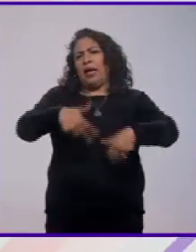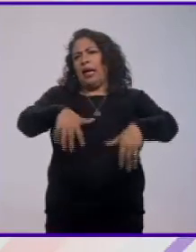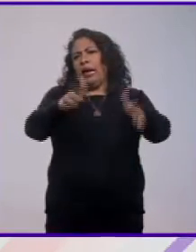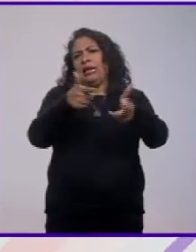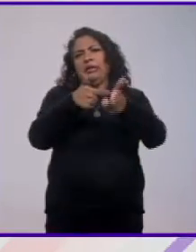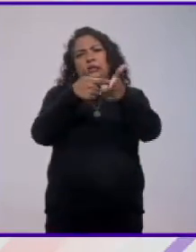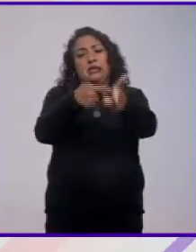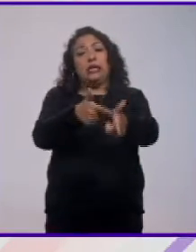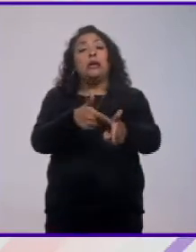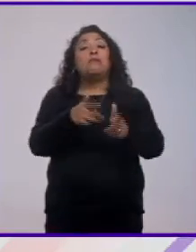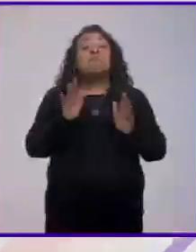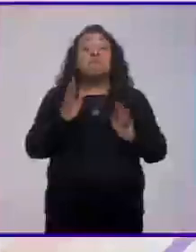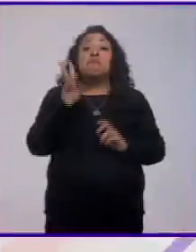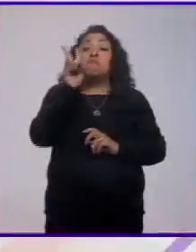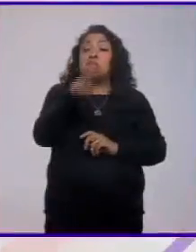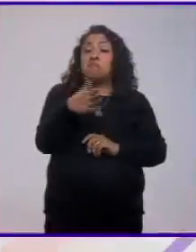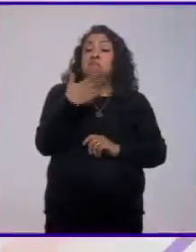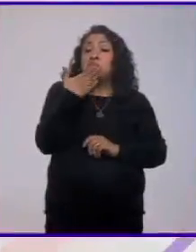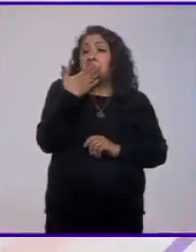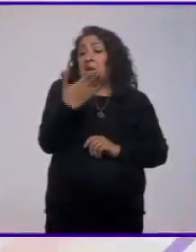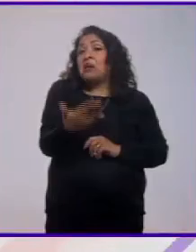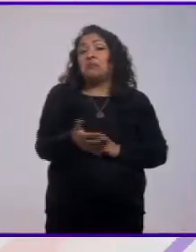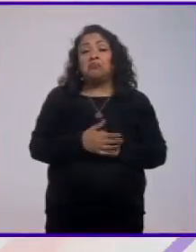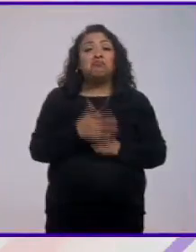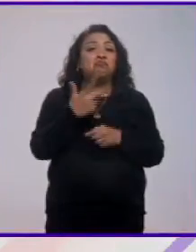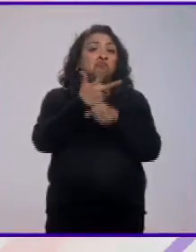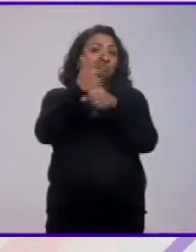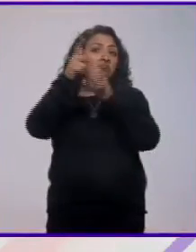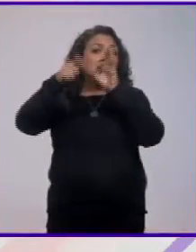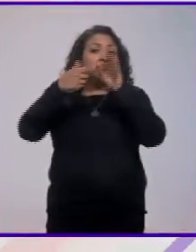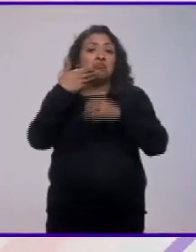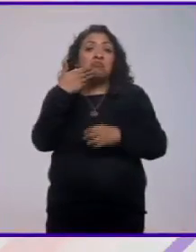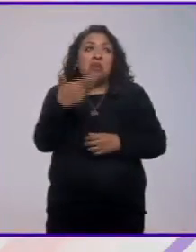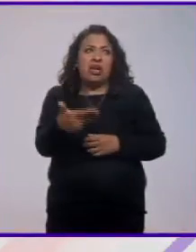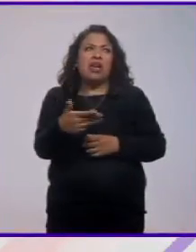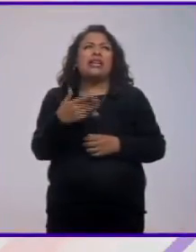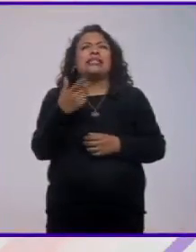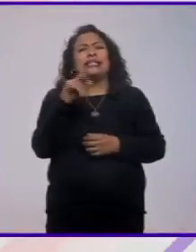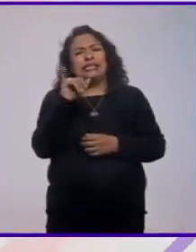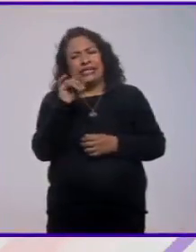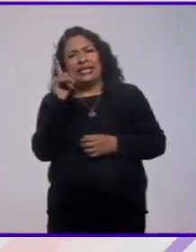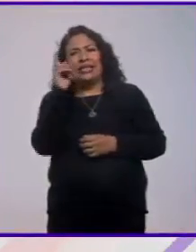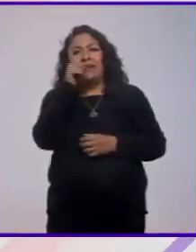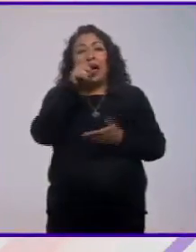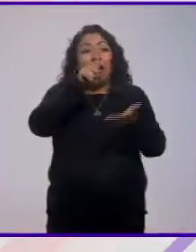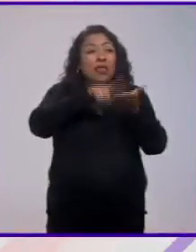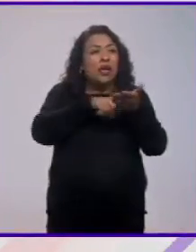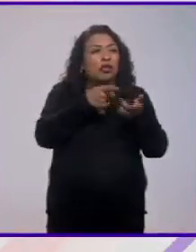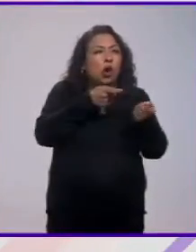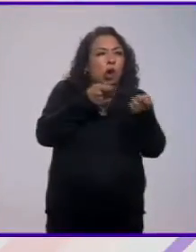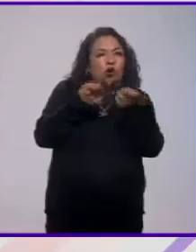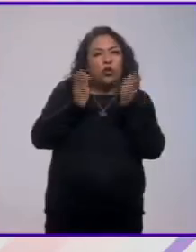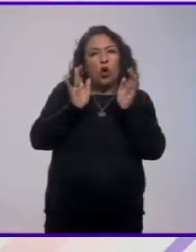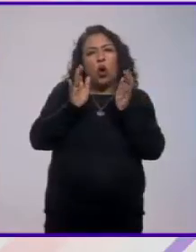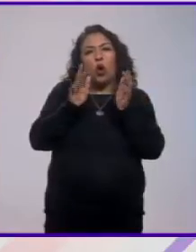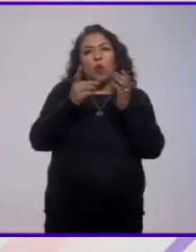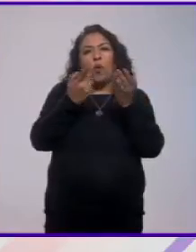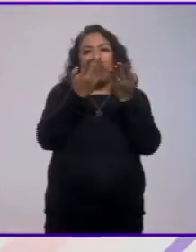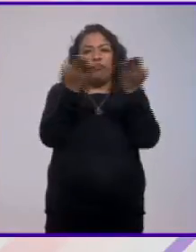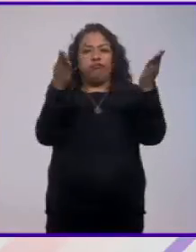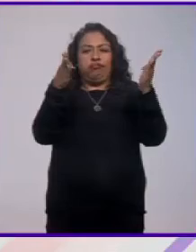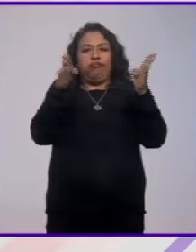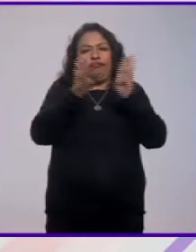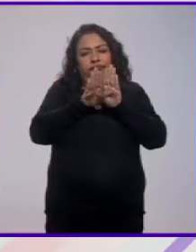centro. Y aún así nos fue bastante bien, ¿no? Digo, obviamente hay mucho más dificultades que estar en un set controlado, ¿no? Claro.